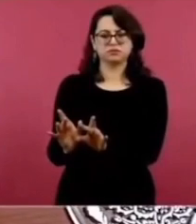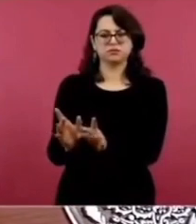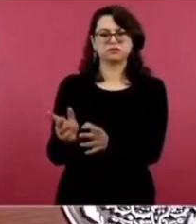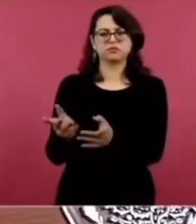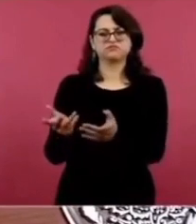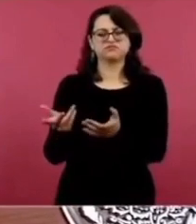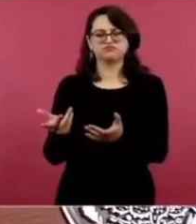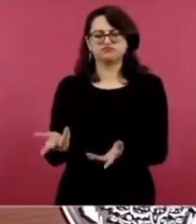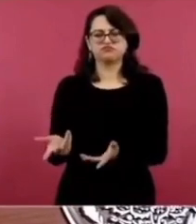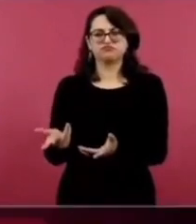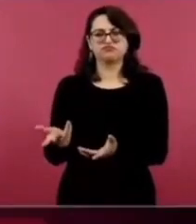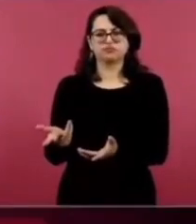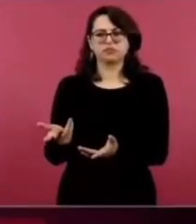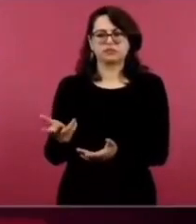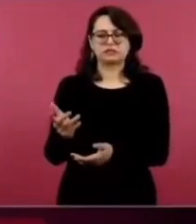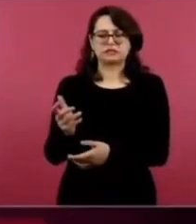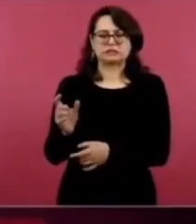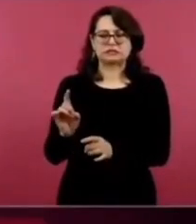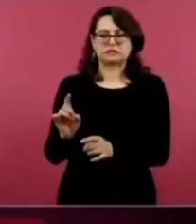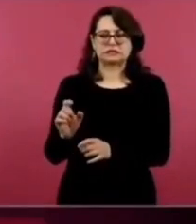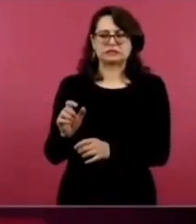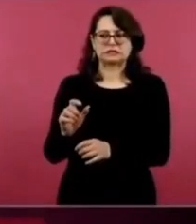de mucha inseguridad.